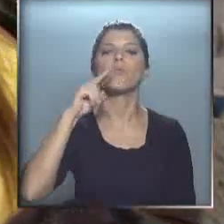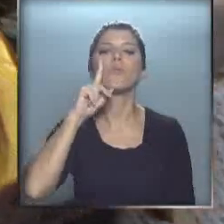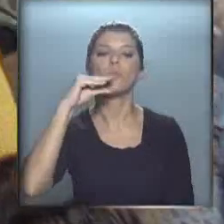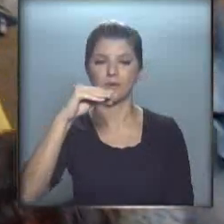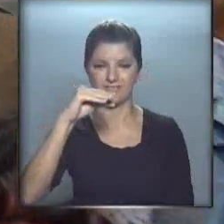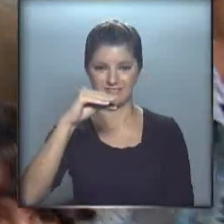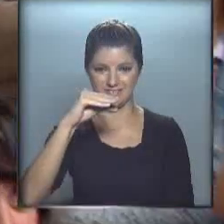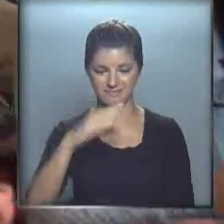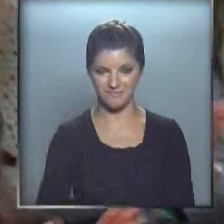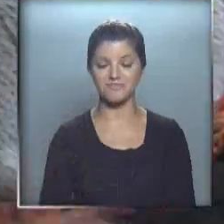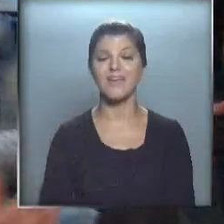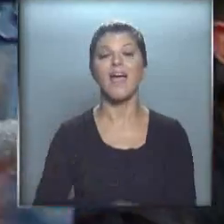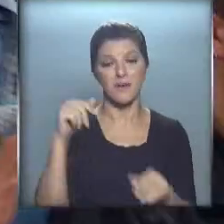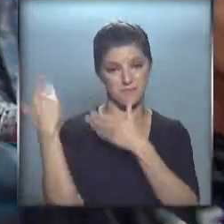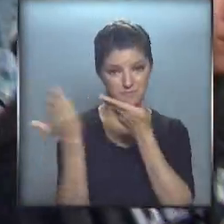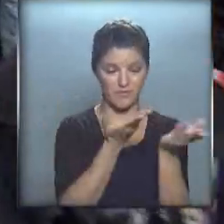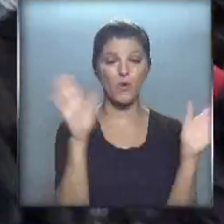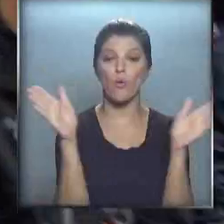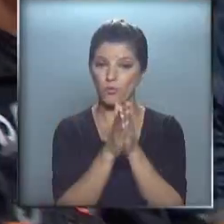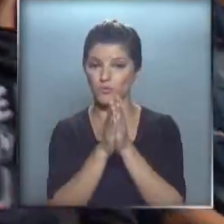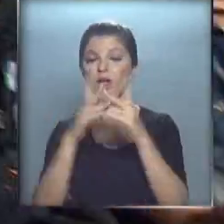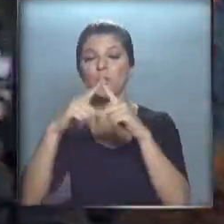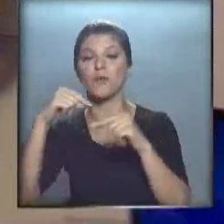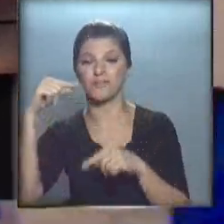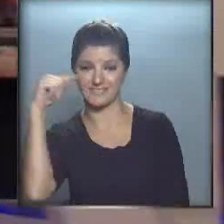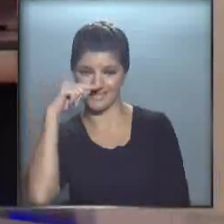de Maastricht está aquí presente junto con la 7 de Garín.